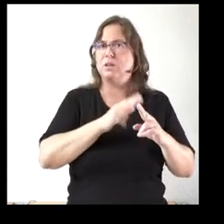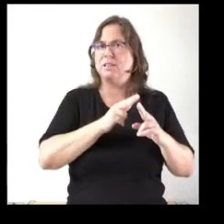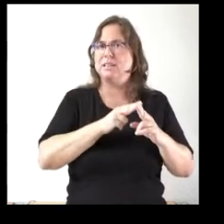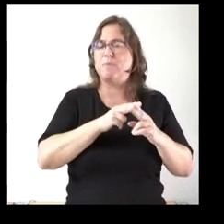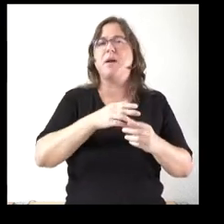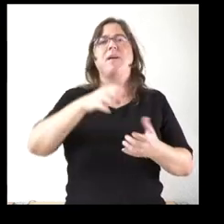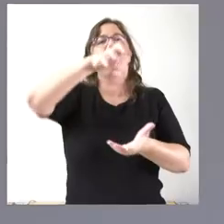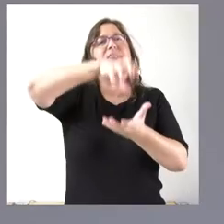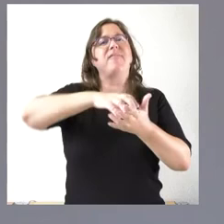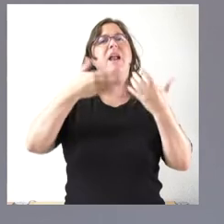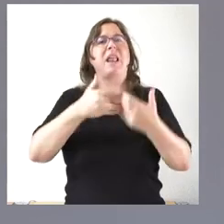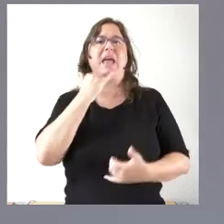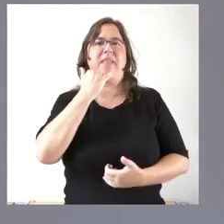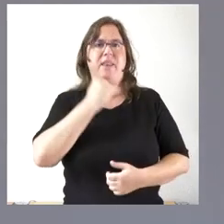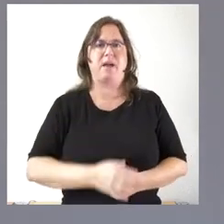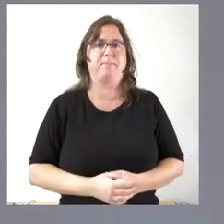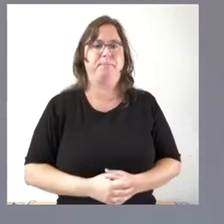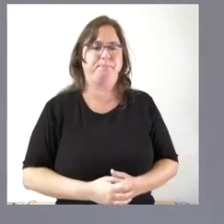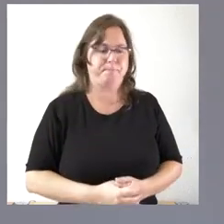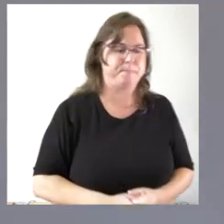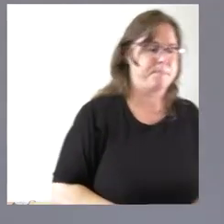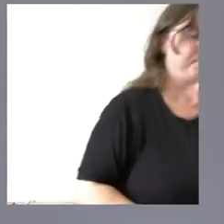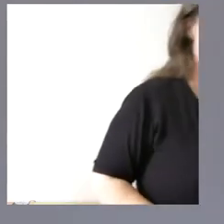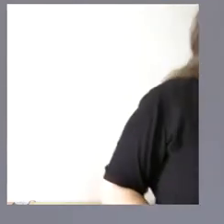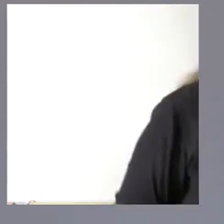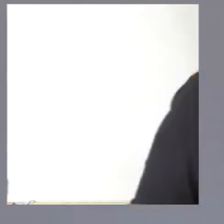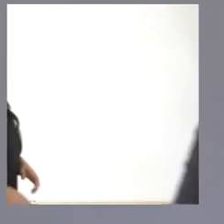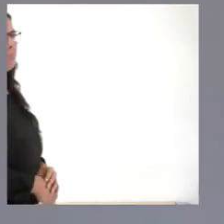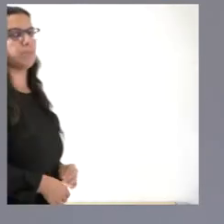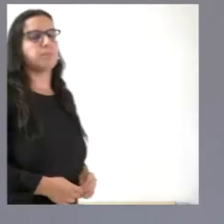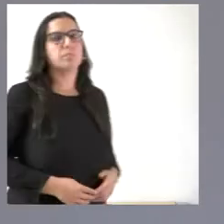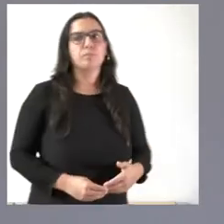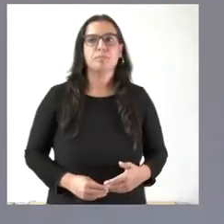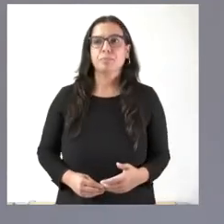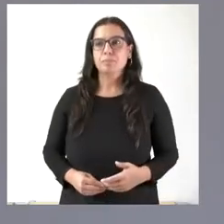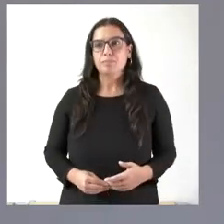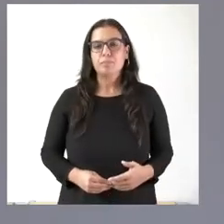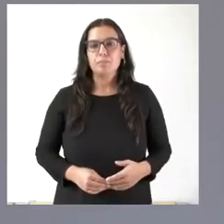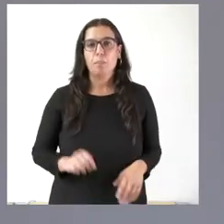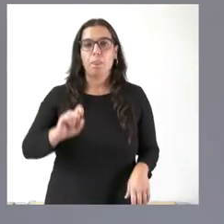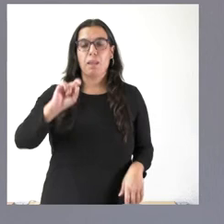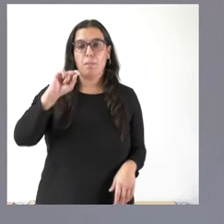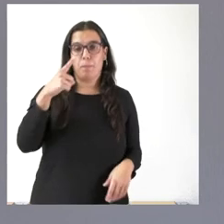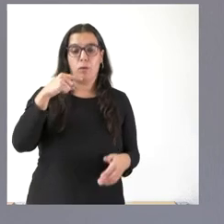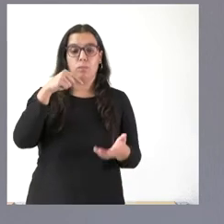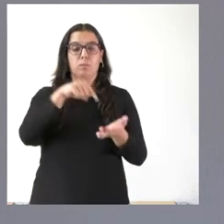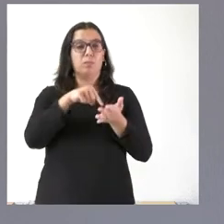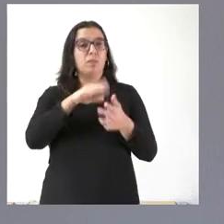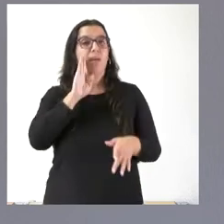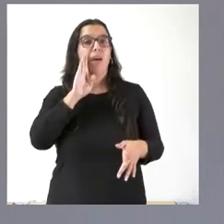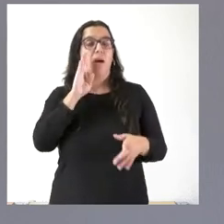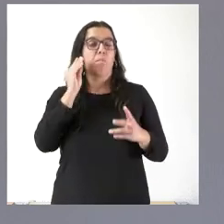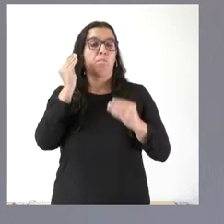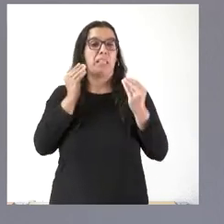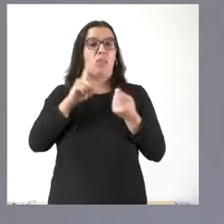hidroeléctricas, ¿no? Sí. Bueno, primero, no está previsto modificar ese otro tributo, que tampoco